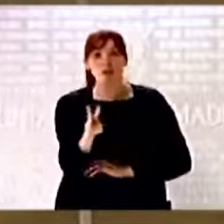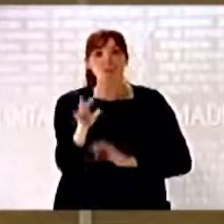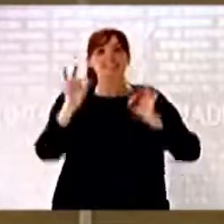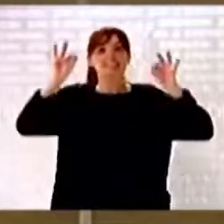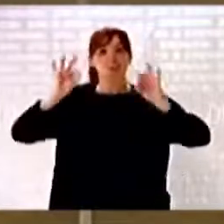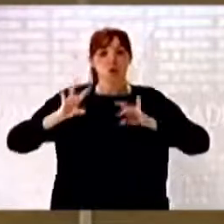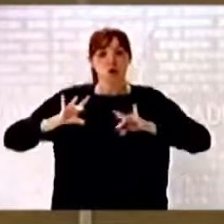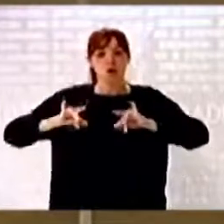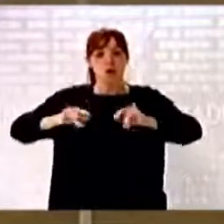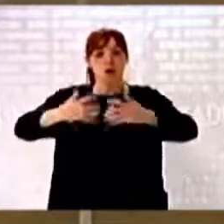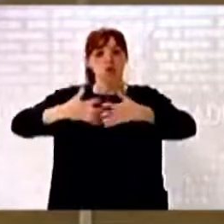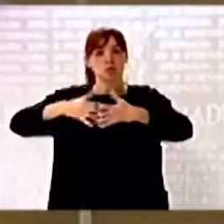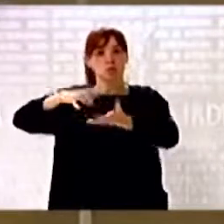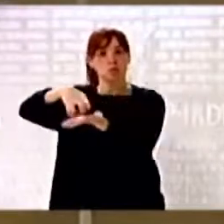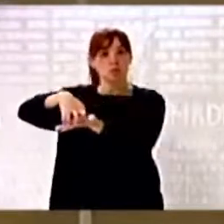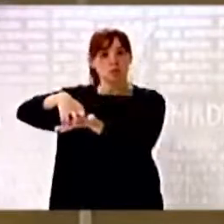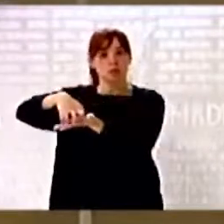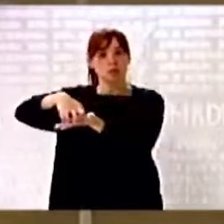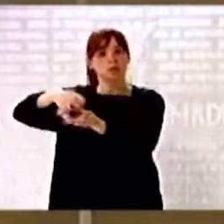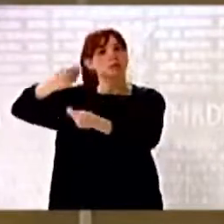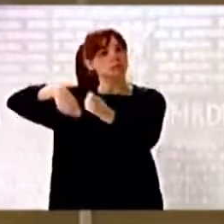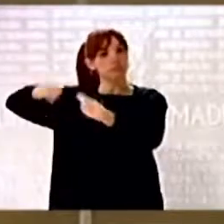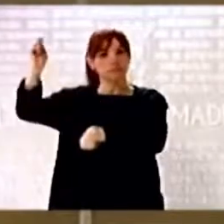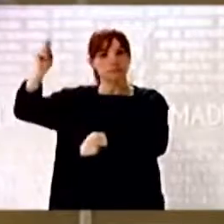industrial, propiedad de Avante.